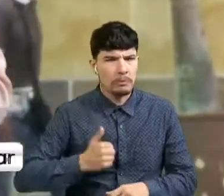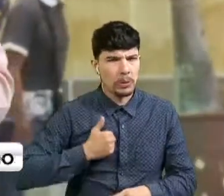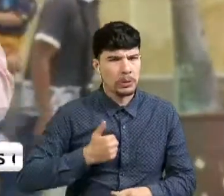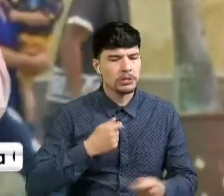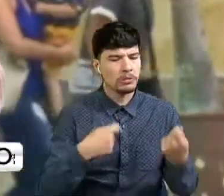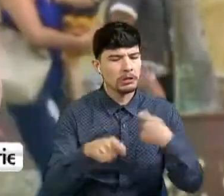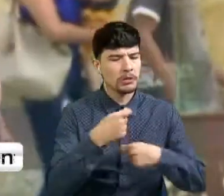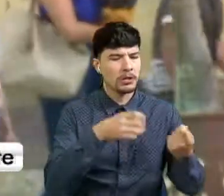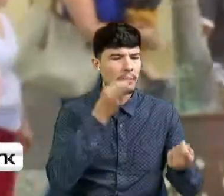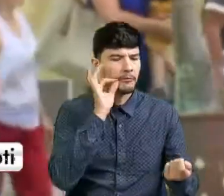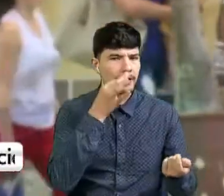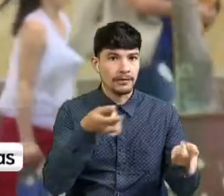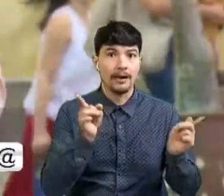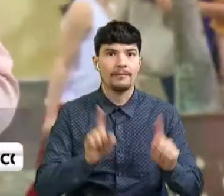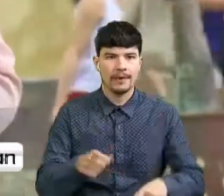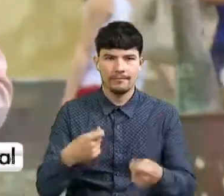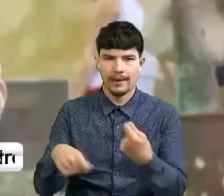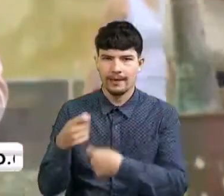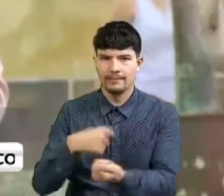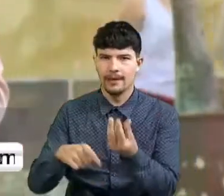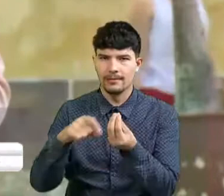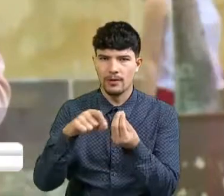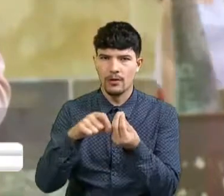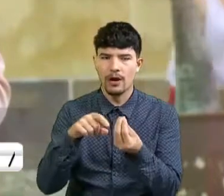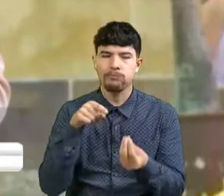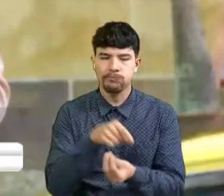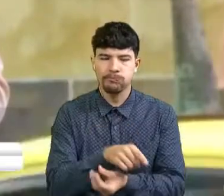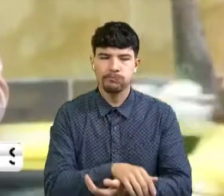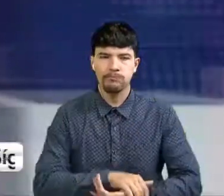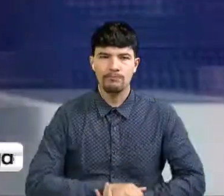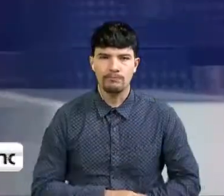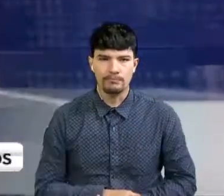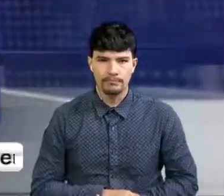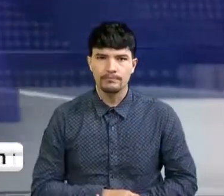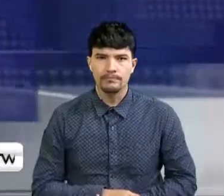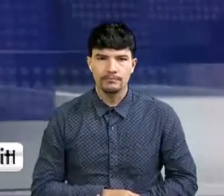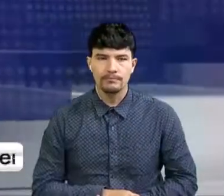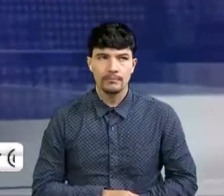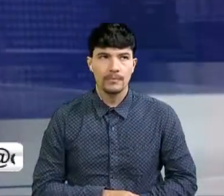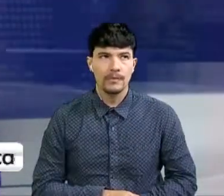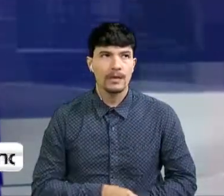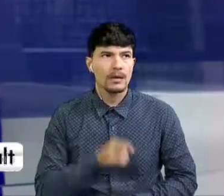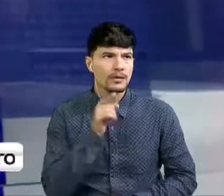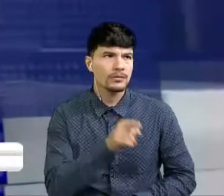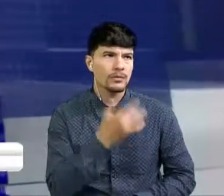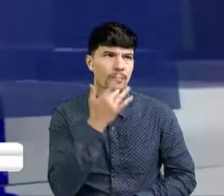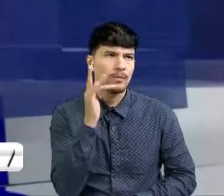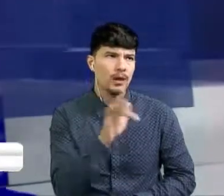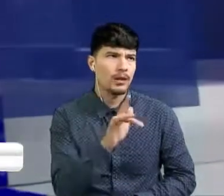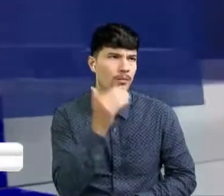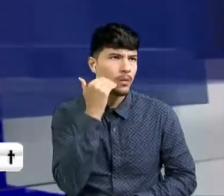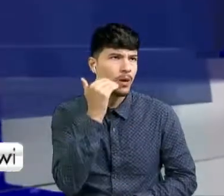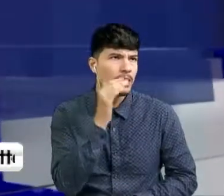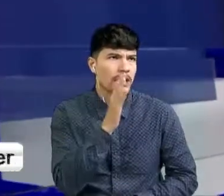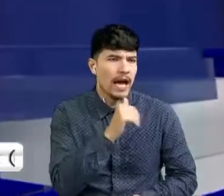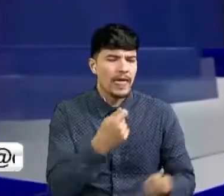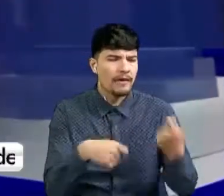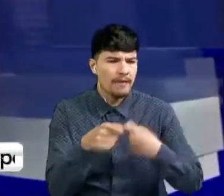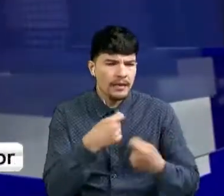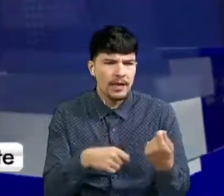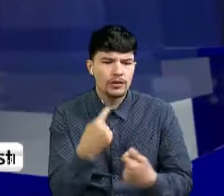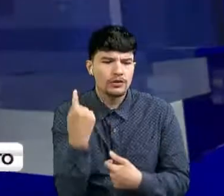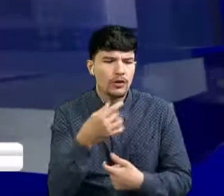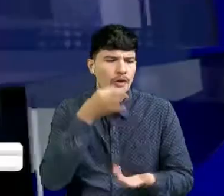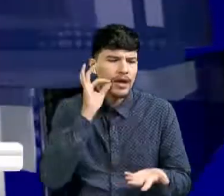ambulantes para también vender alucinógenos érase una pobre mujer sin nadita que vender sino